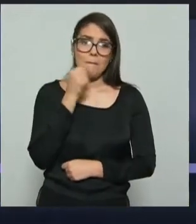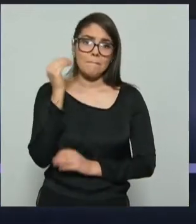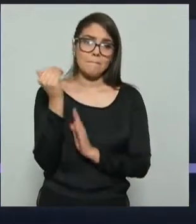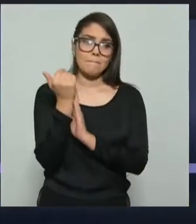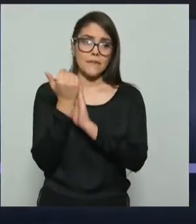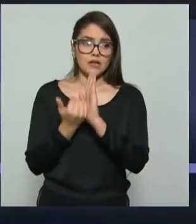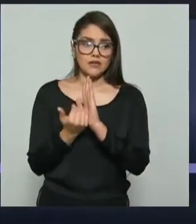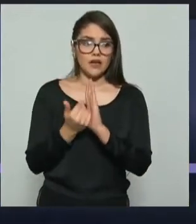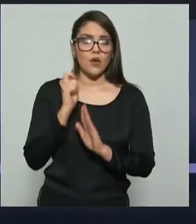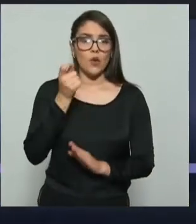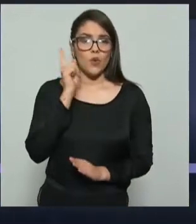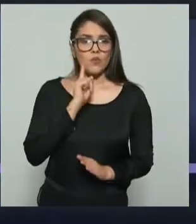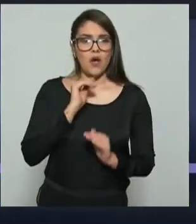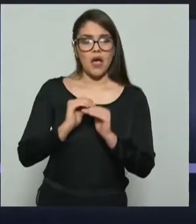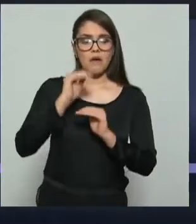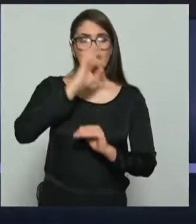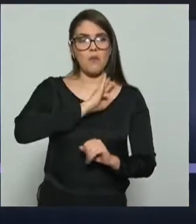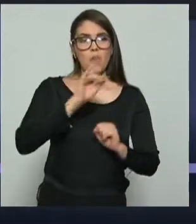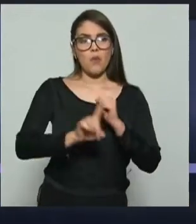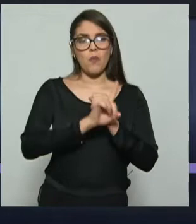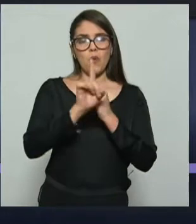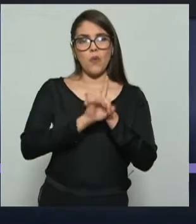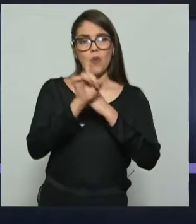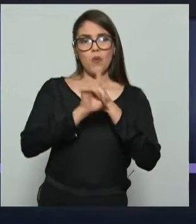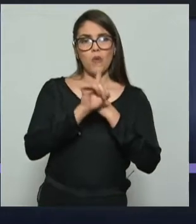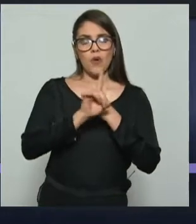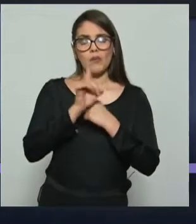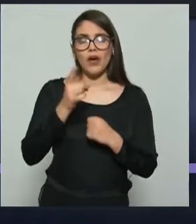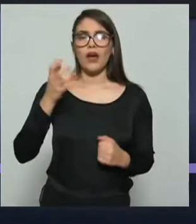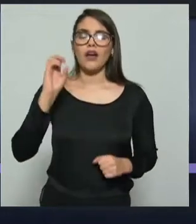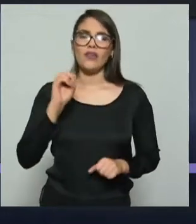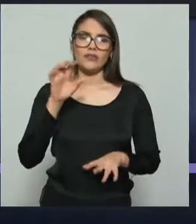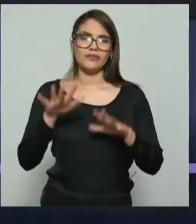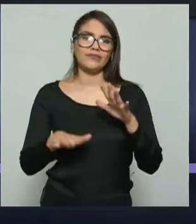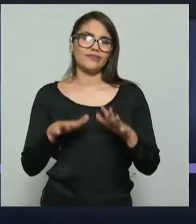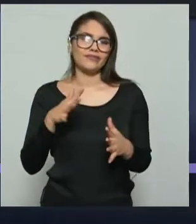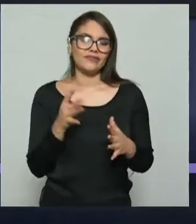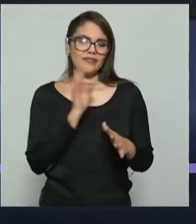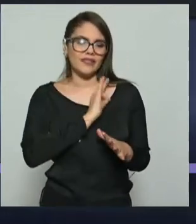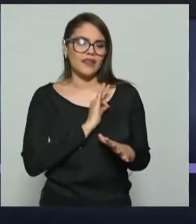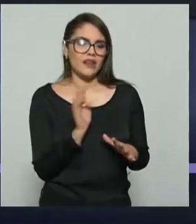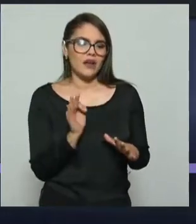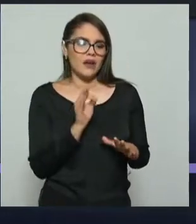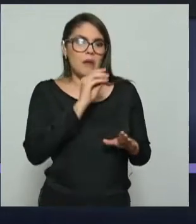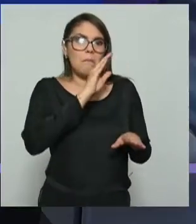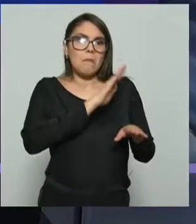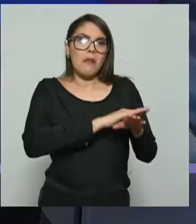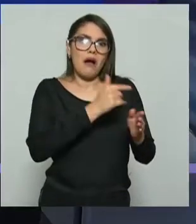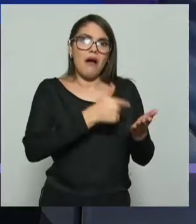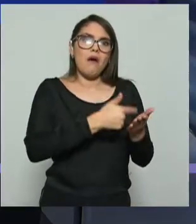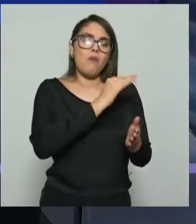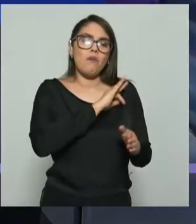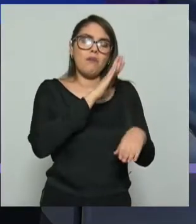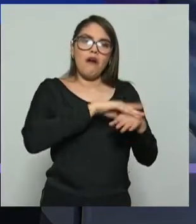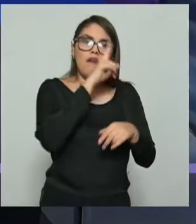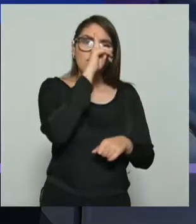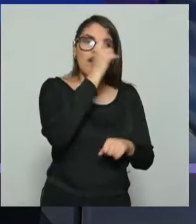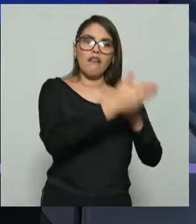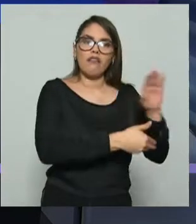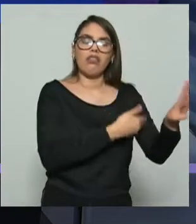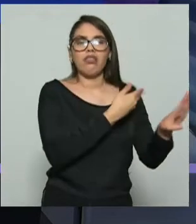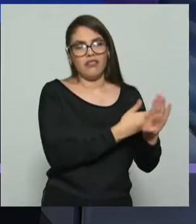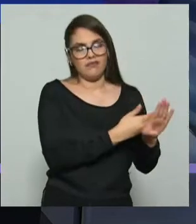mujer es mucho más expuesta a eso, mucho más pues débil ante esta situación, y por ello requiere de muchas